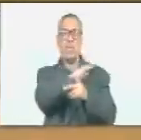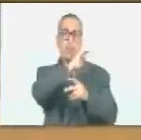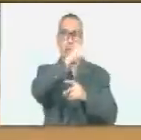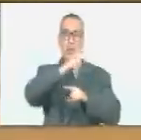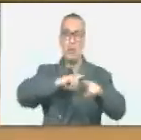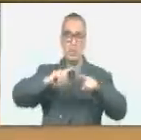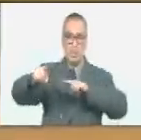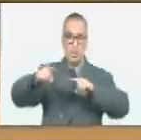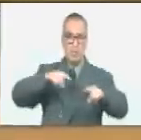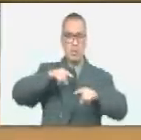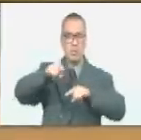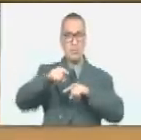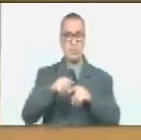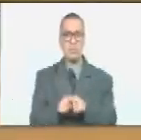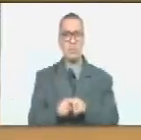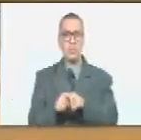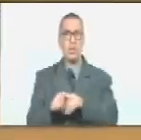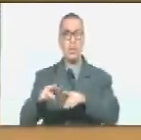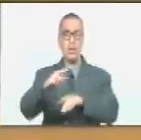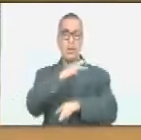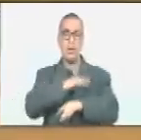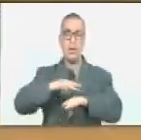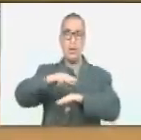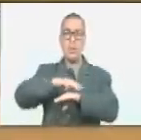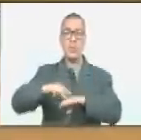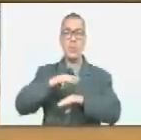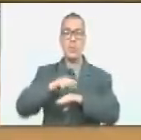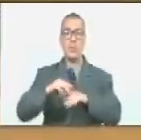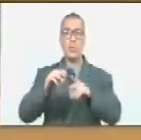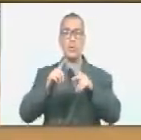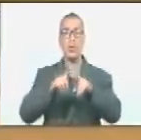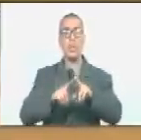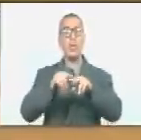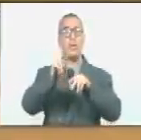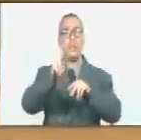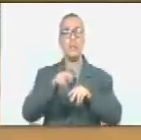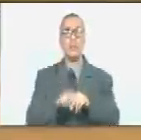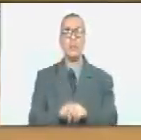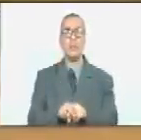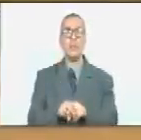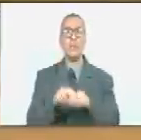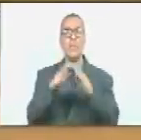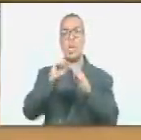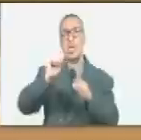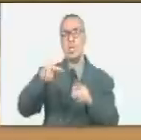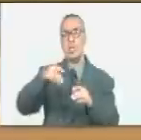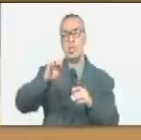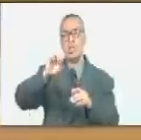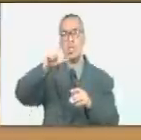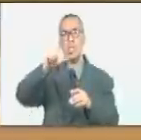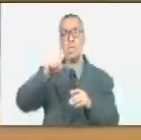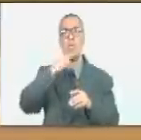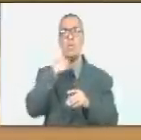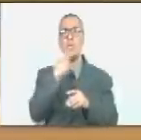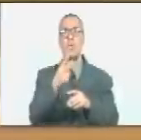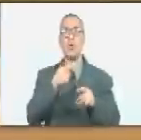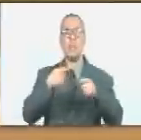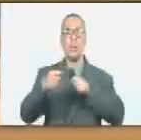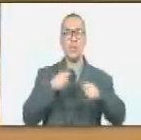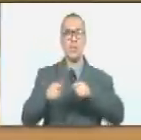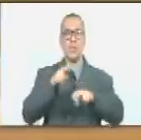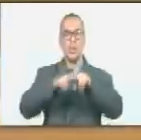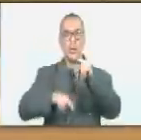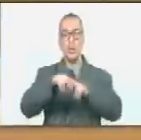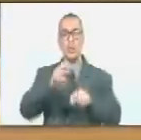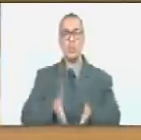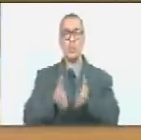del despacho del Ministerio del Poder Popular para el Hábitat y Vivienda; Ángel Porfirio Muñoz, vocero de Contraloría de la Construcción